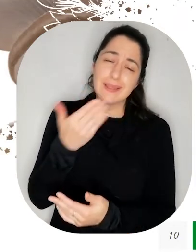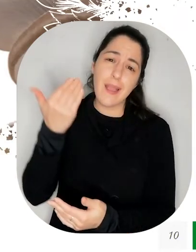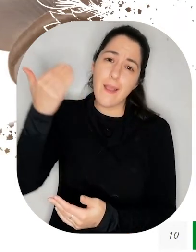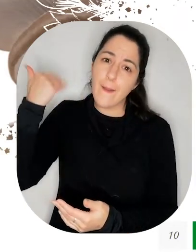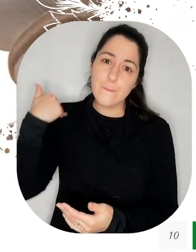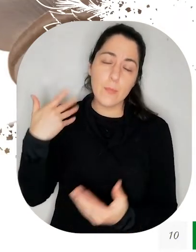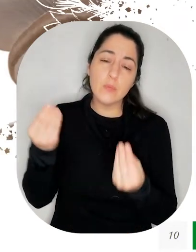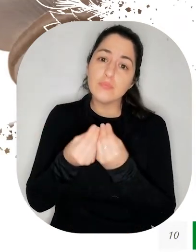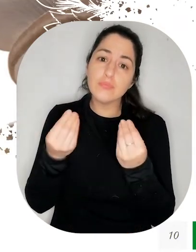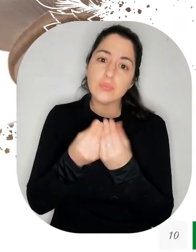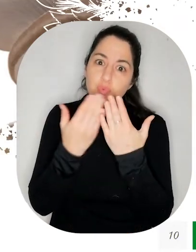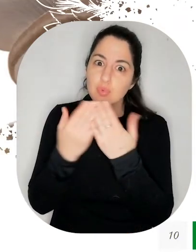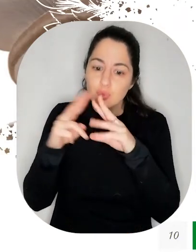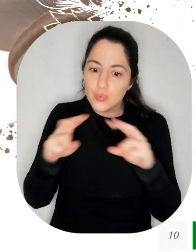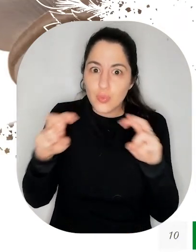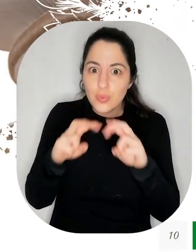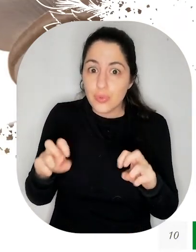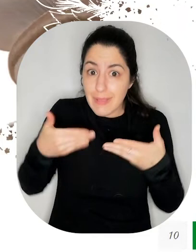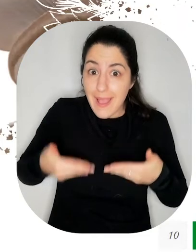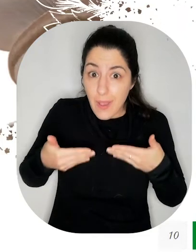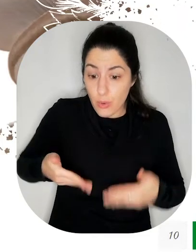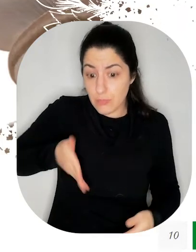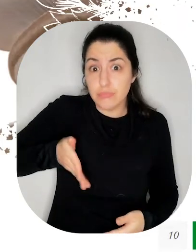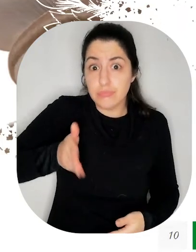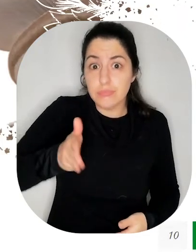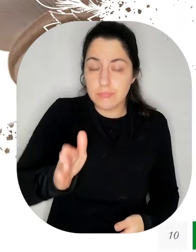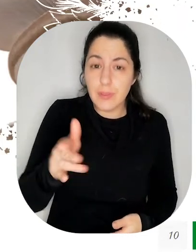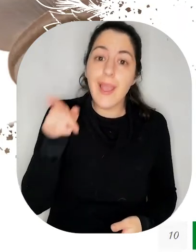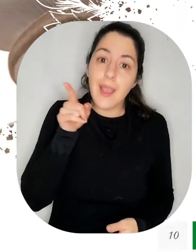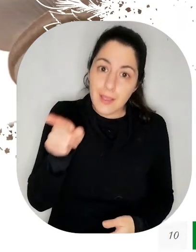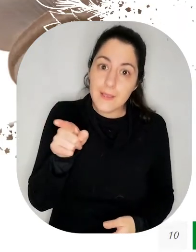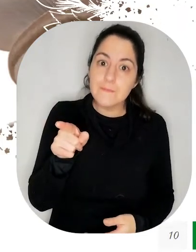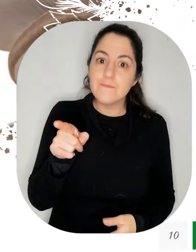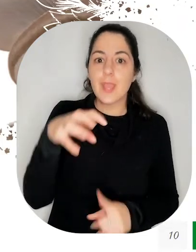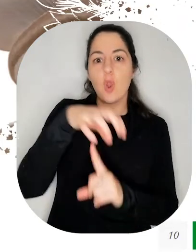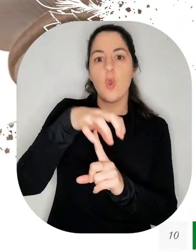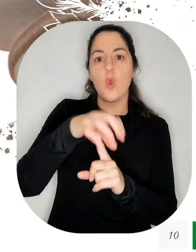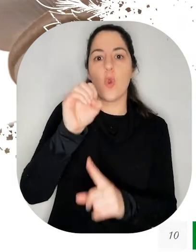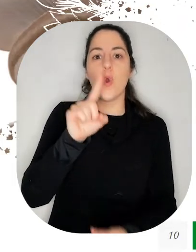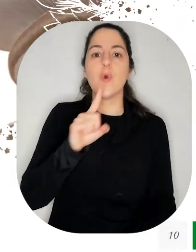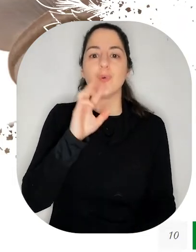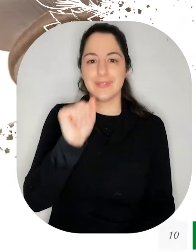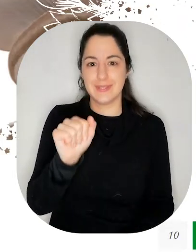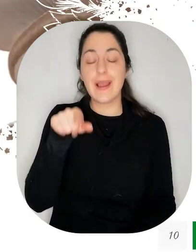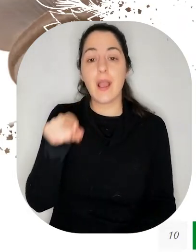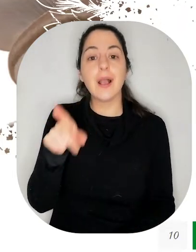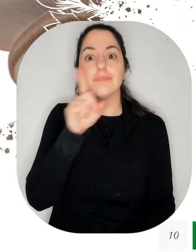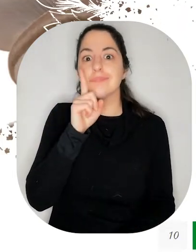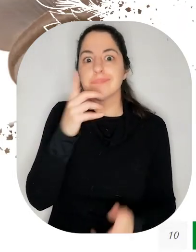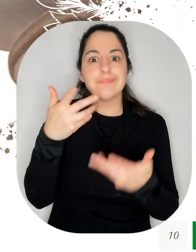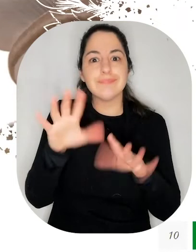tampoco. Hay un montón de estudios científicos en curso en Oriente que no están